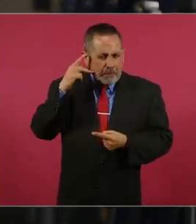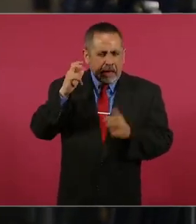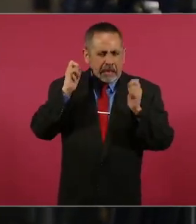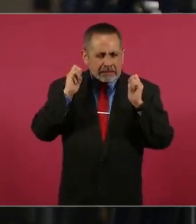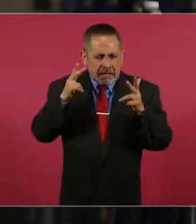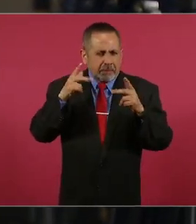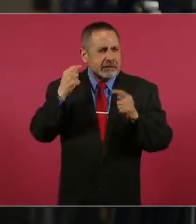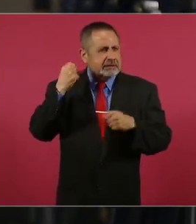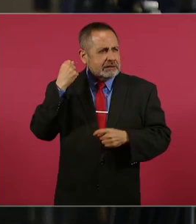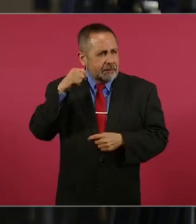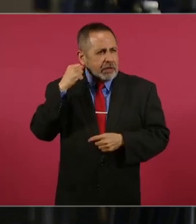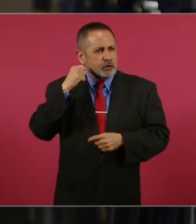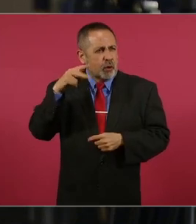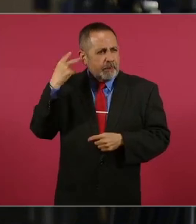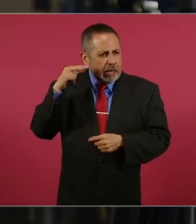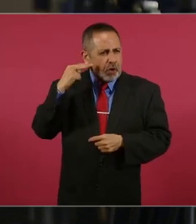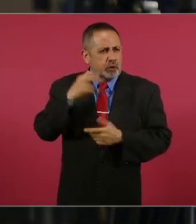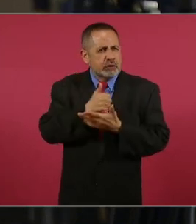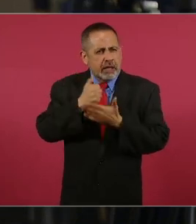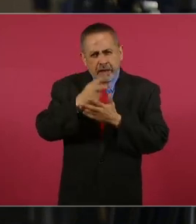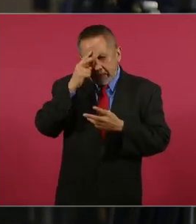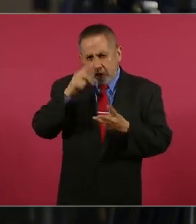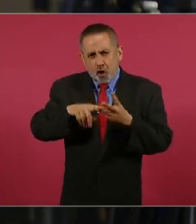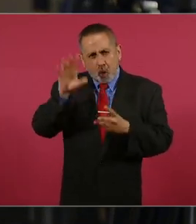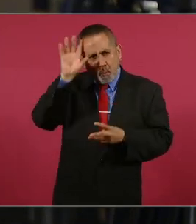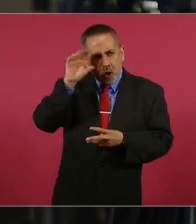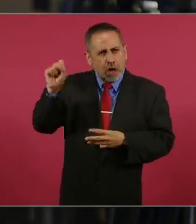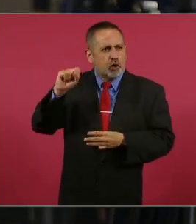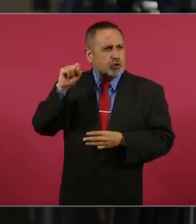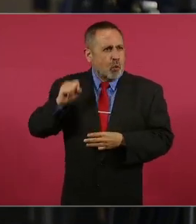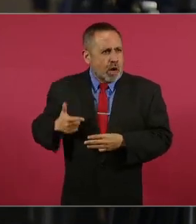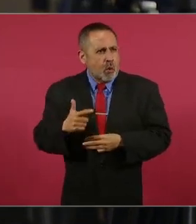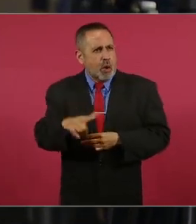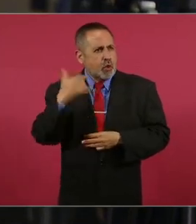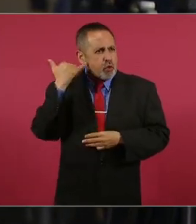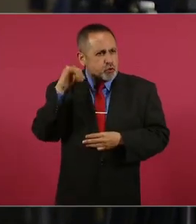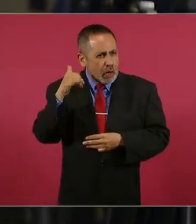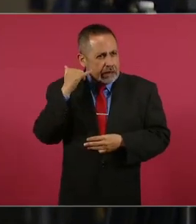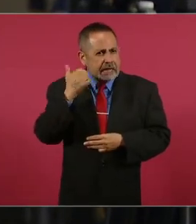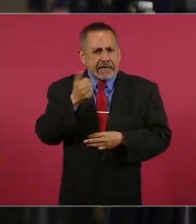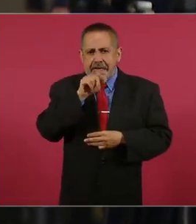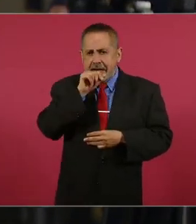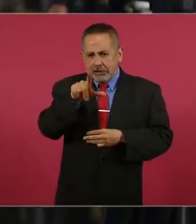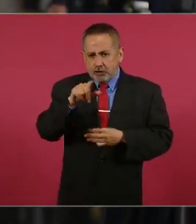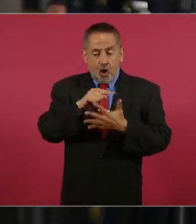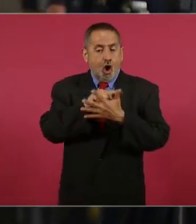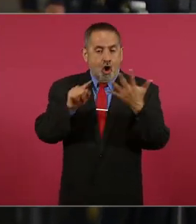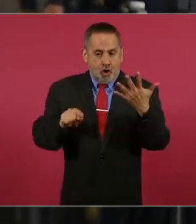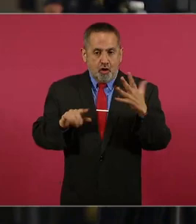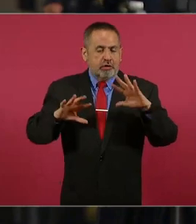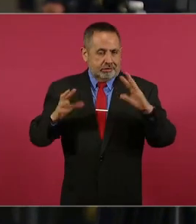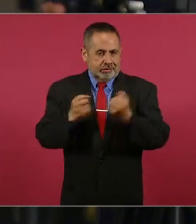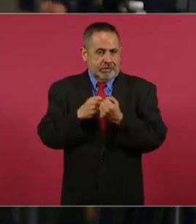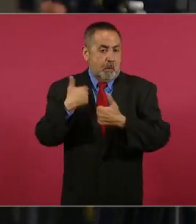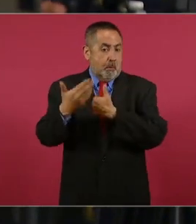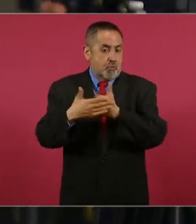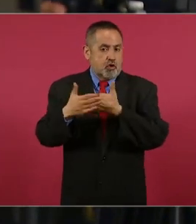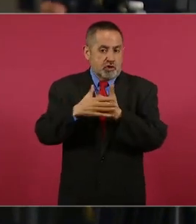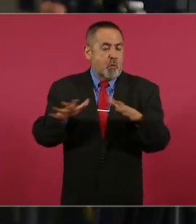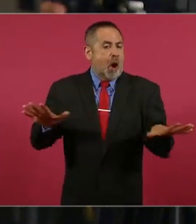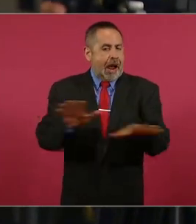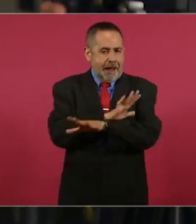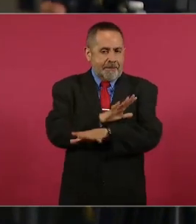Chiapas, Tabasco, Veracruz, Ciudad de México, Morelos, Guanajuato, Yucatán y Jalisco, son los gobiernos estatales que terminan